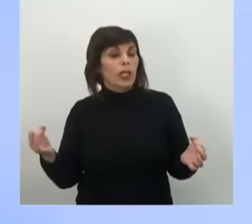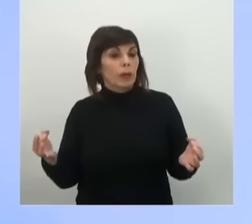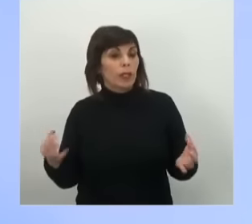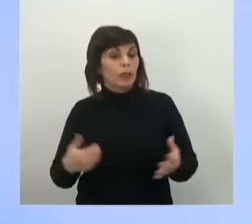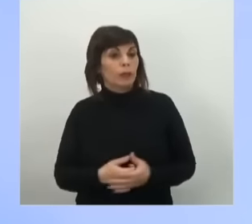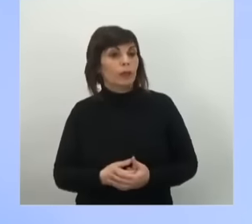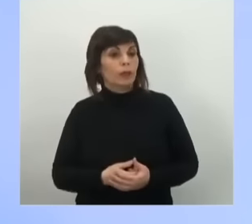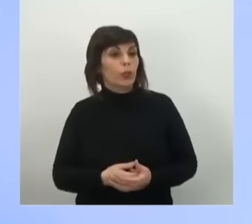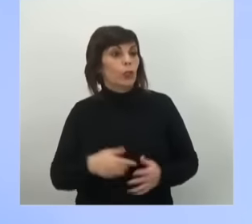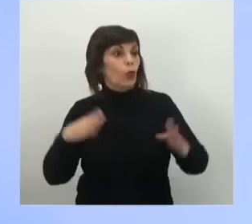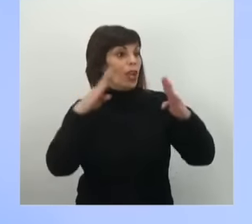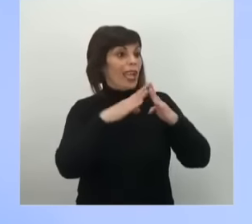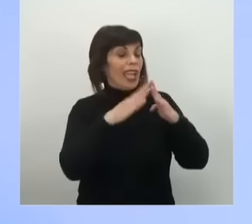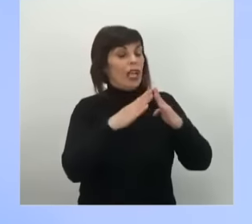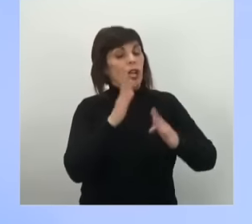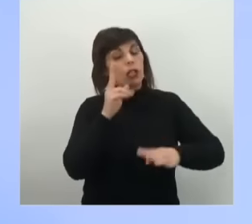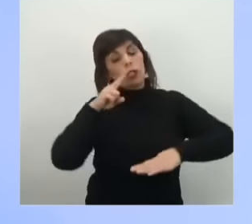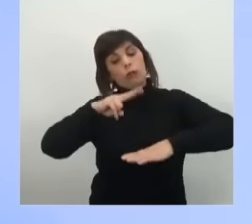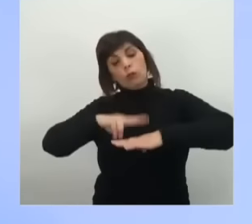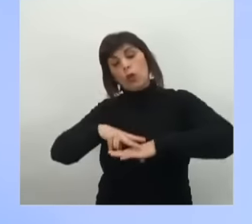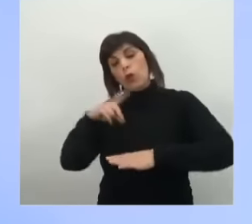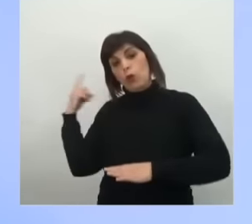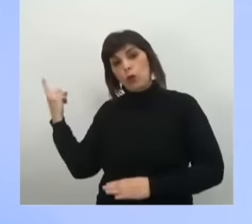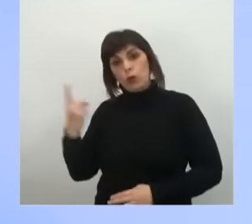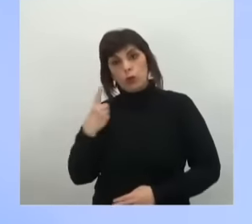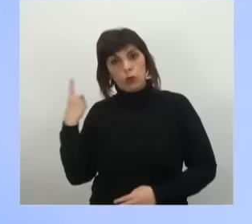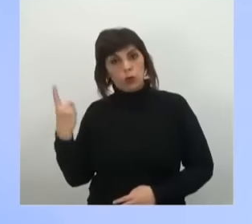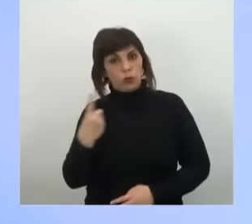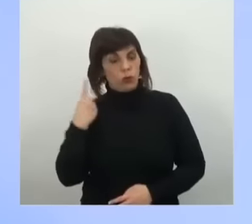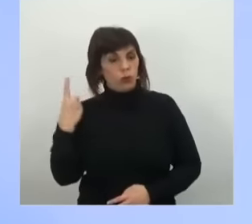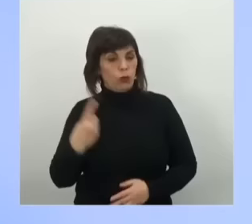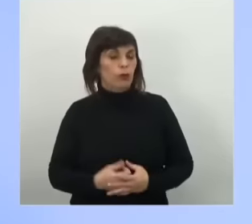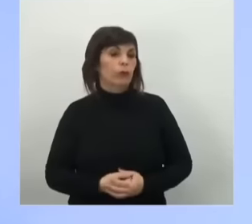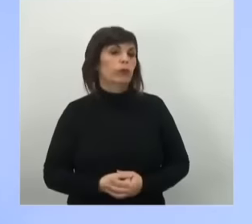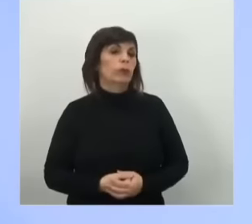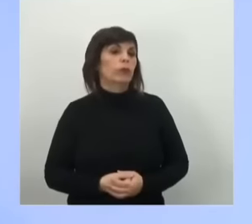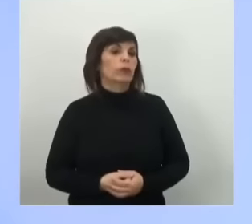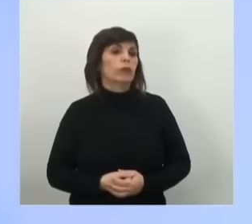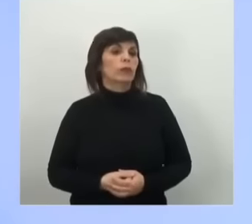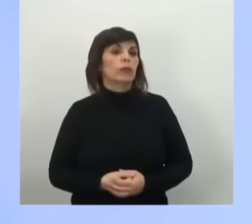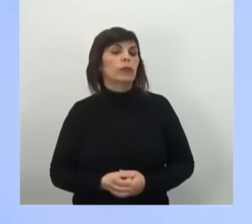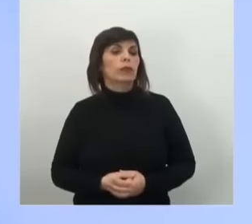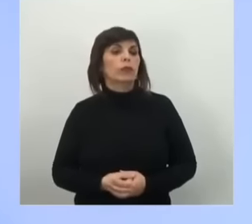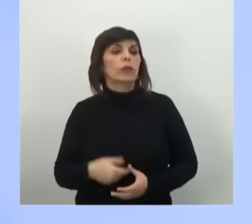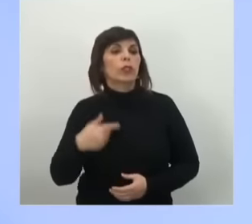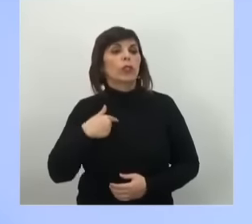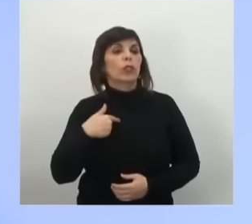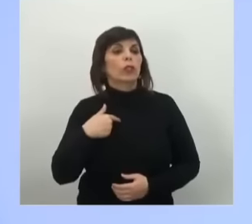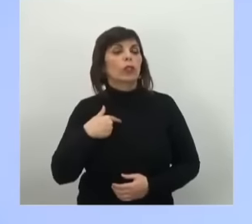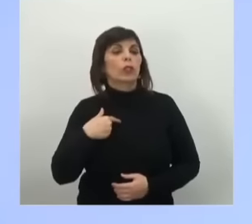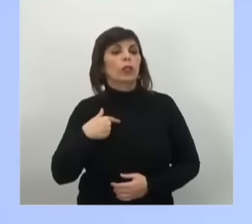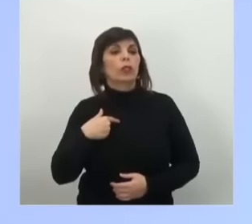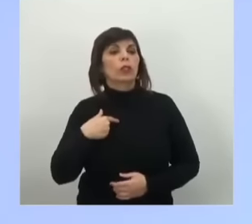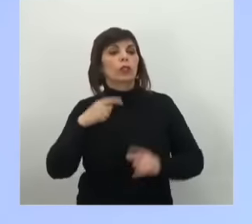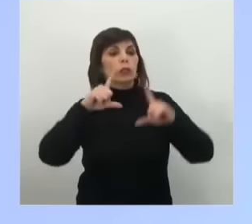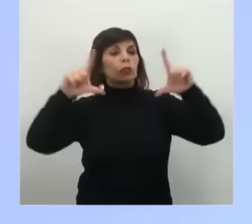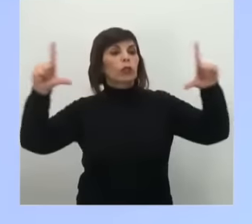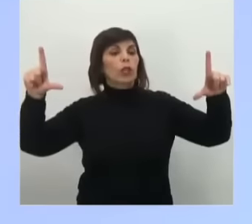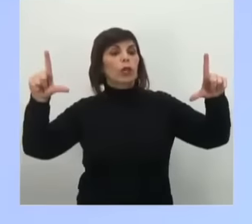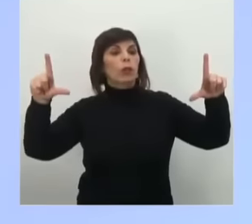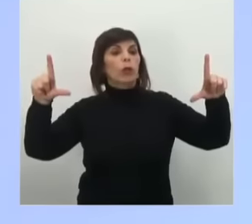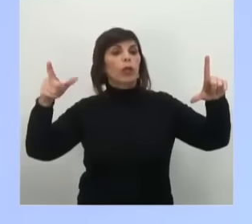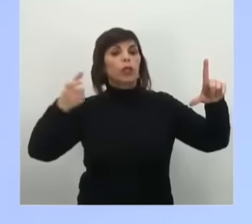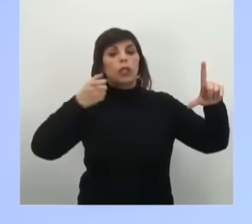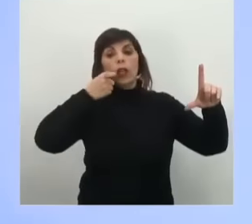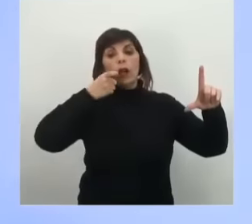yo me quedé solito en aquella habitación y entonces yo tenía una pantalla en donde yo podía ver como versos bíblicos y